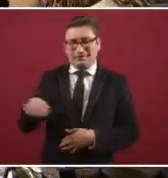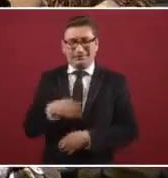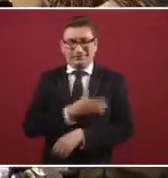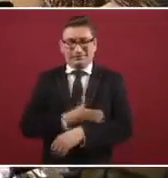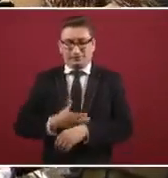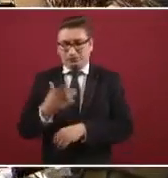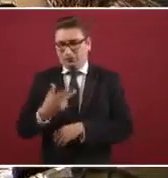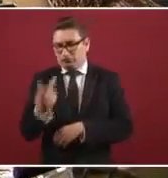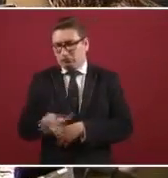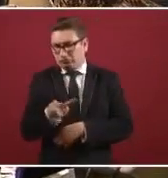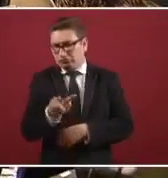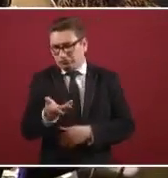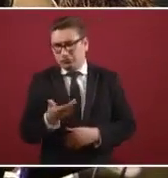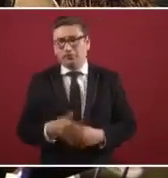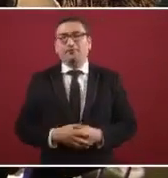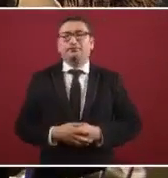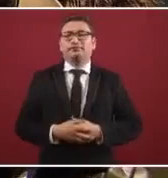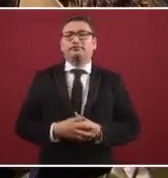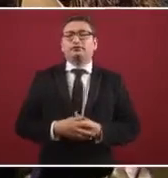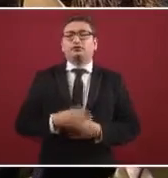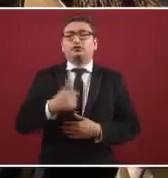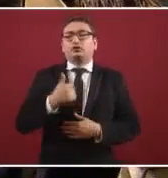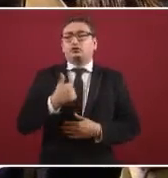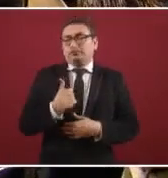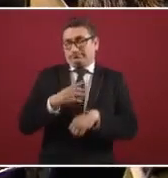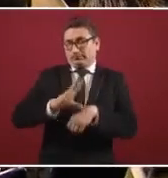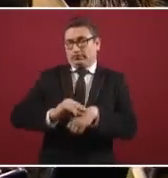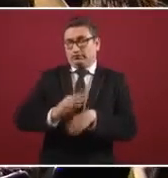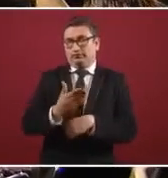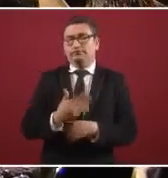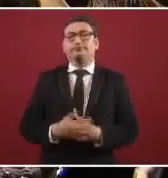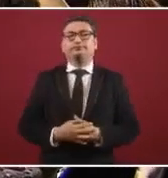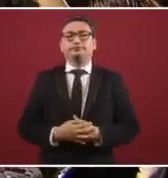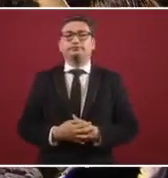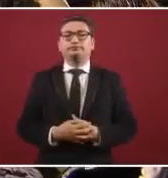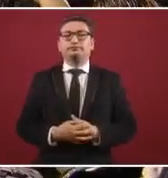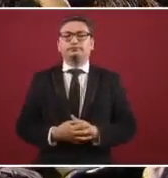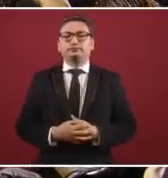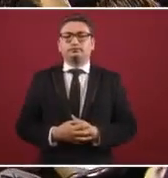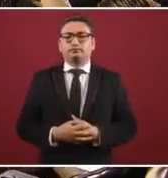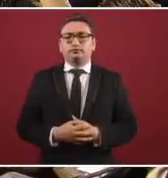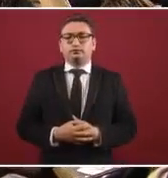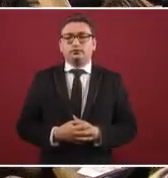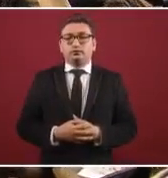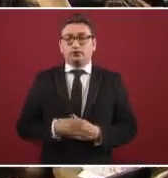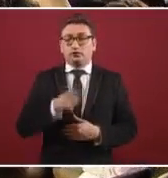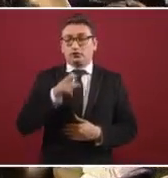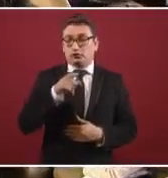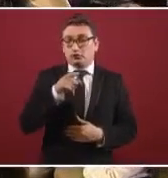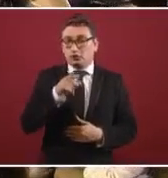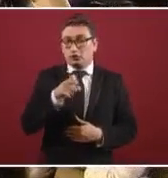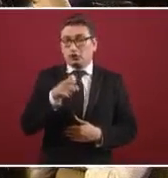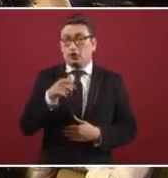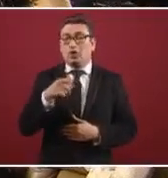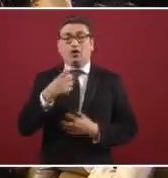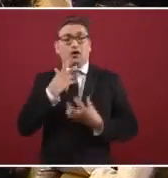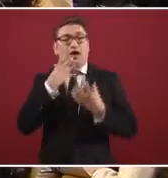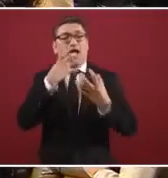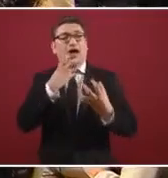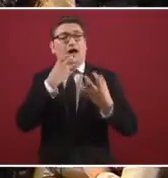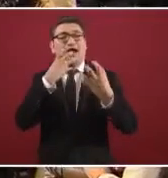maestro, déjeme preguntarle el valor y el significado que tiene para usted los gritos de "no está